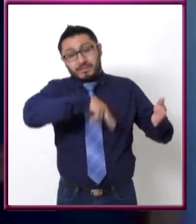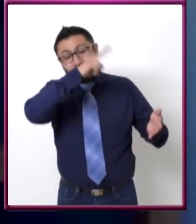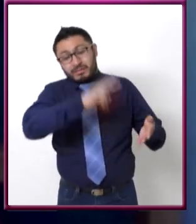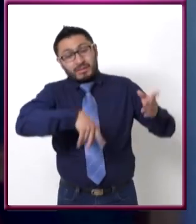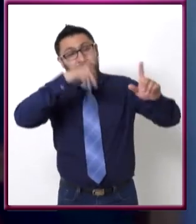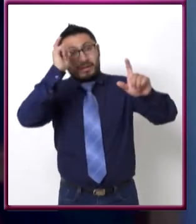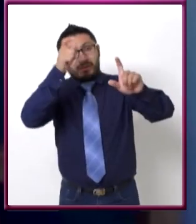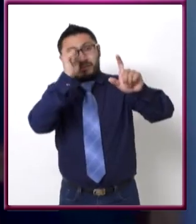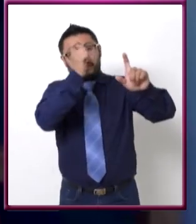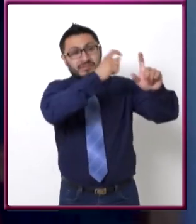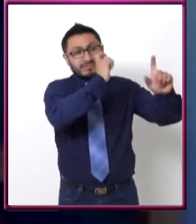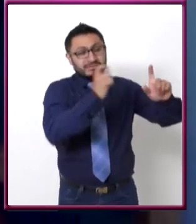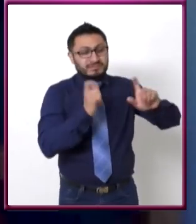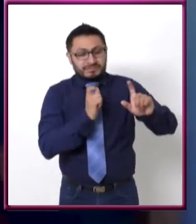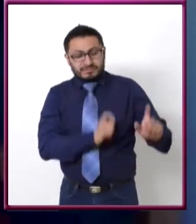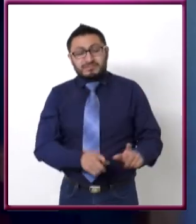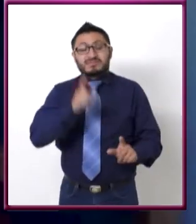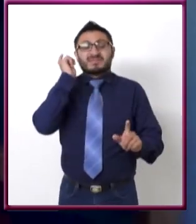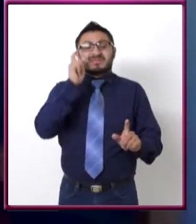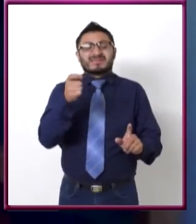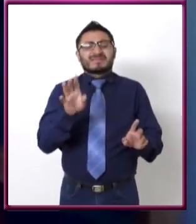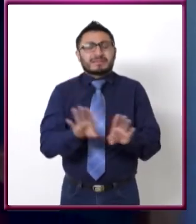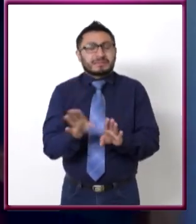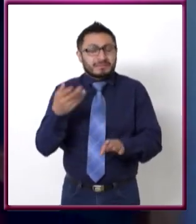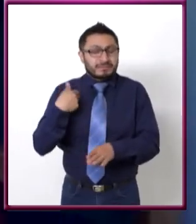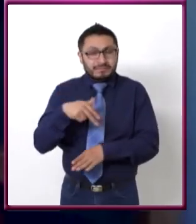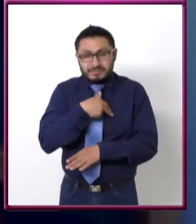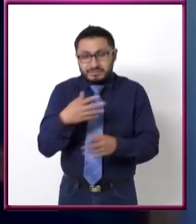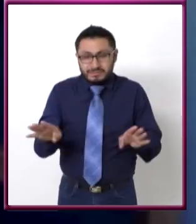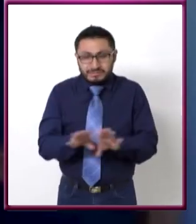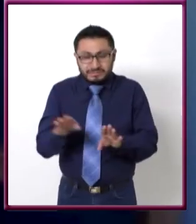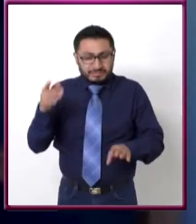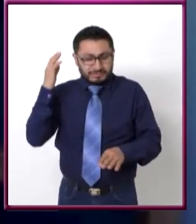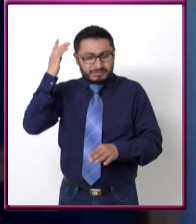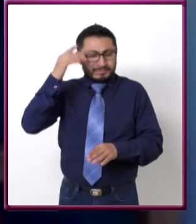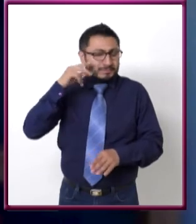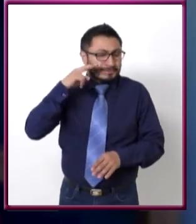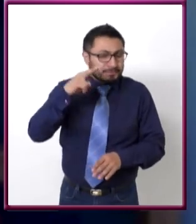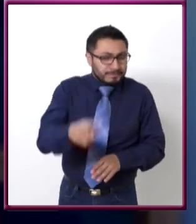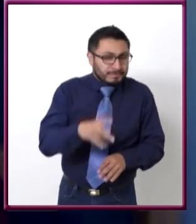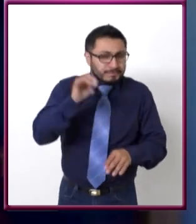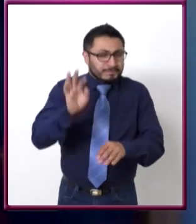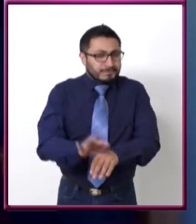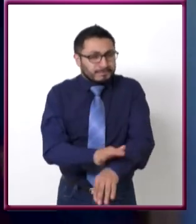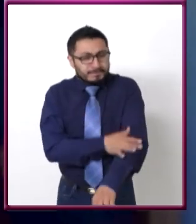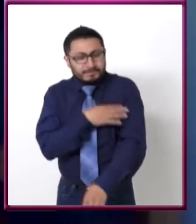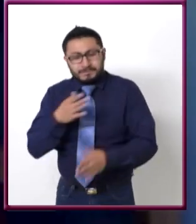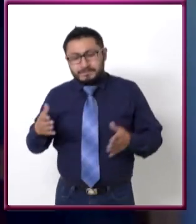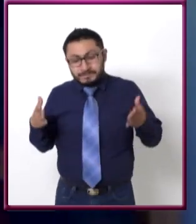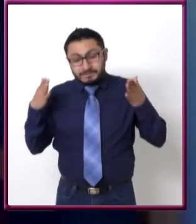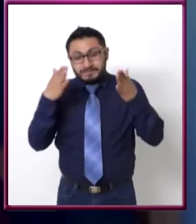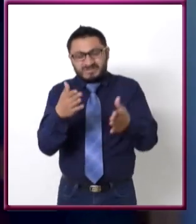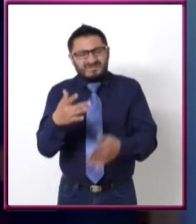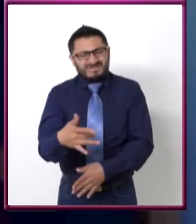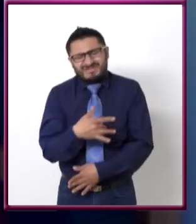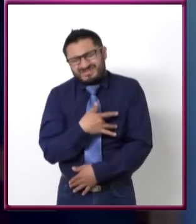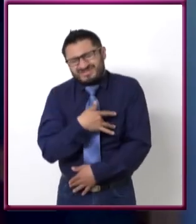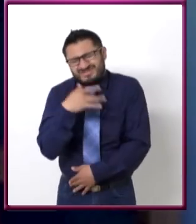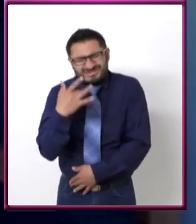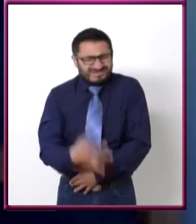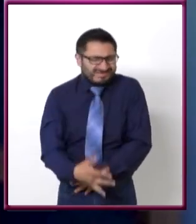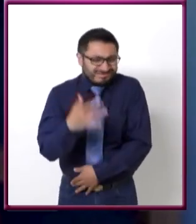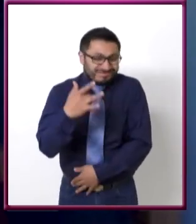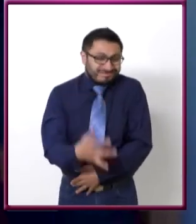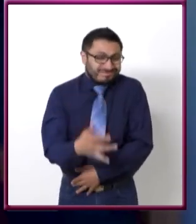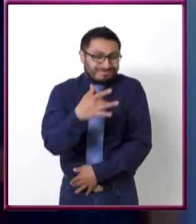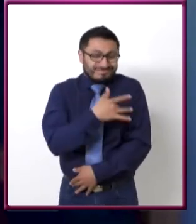o la escultura, es que nos permiten canalizar emociones